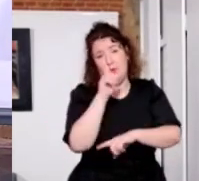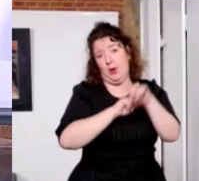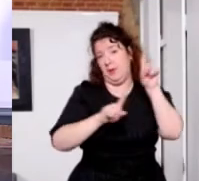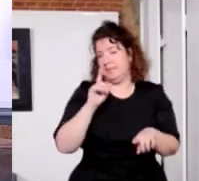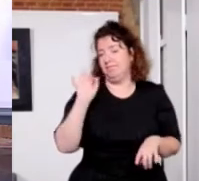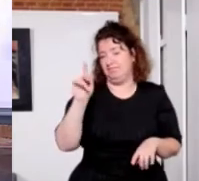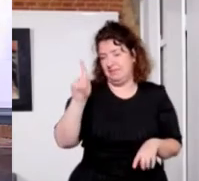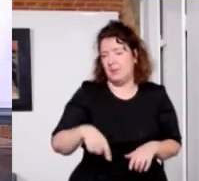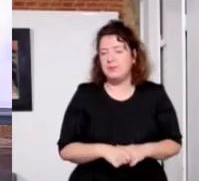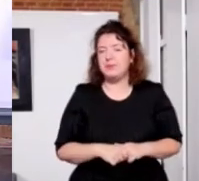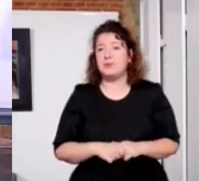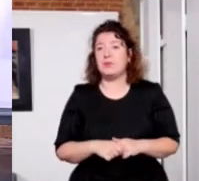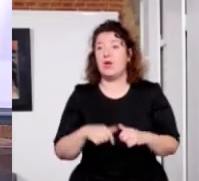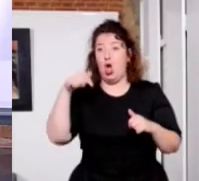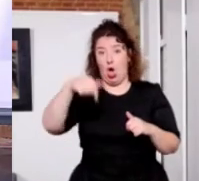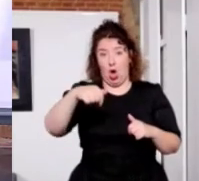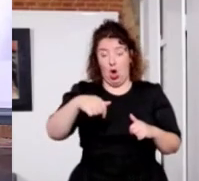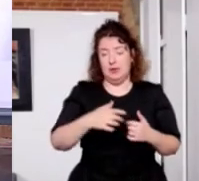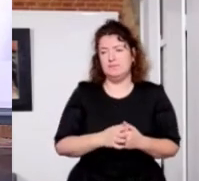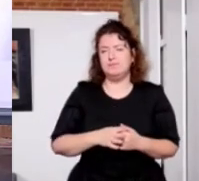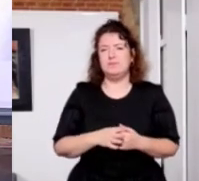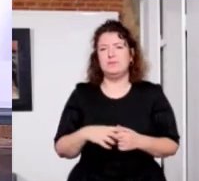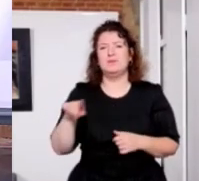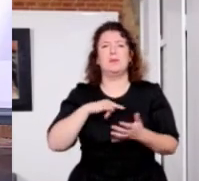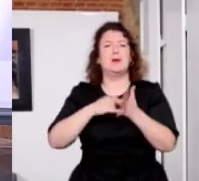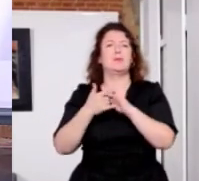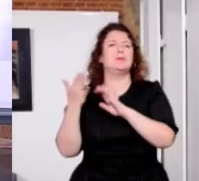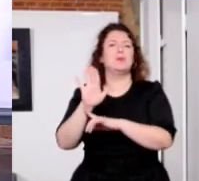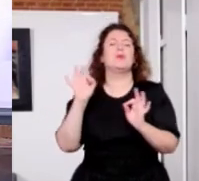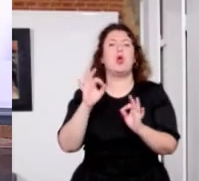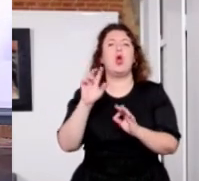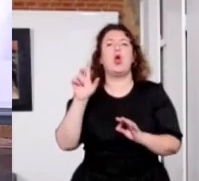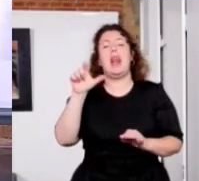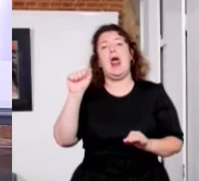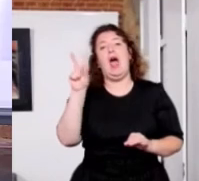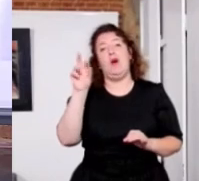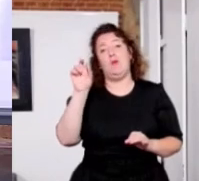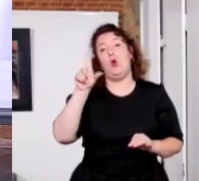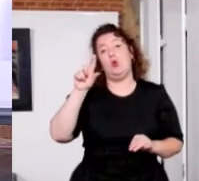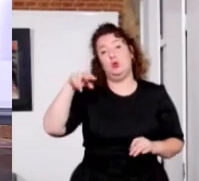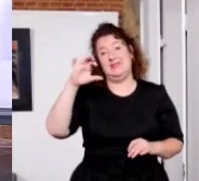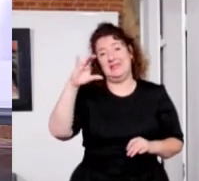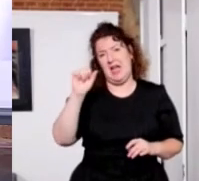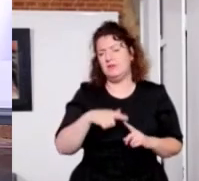hoy aquí estamos presentando un proyecto que se llama La Volunteca. Se ha hablado de muchas